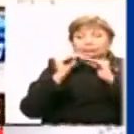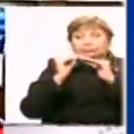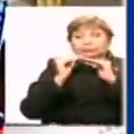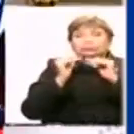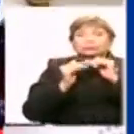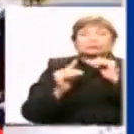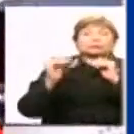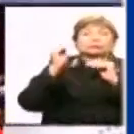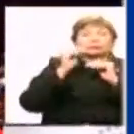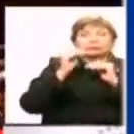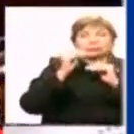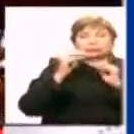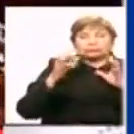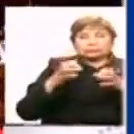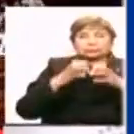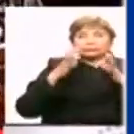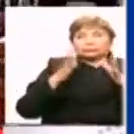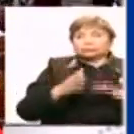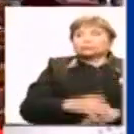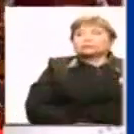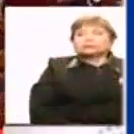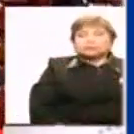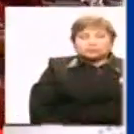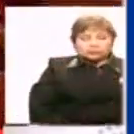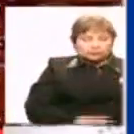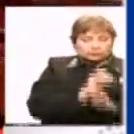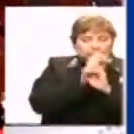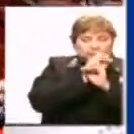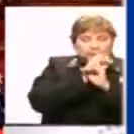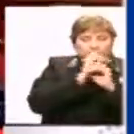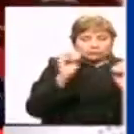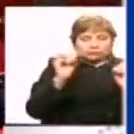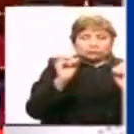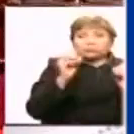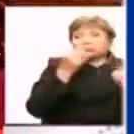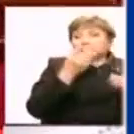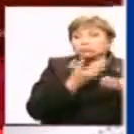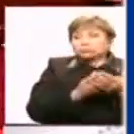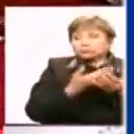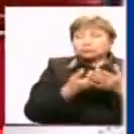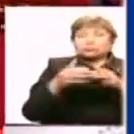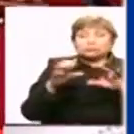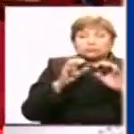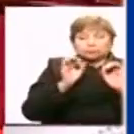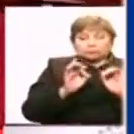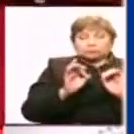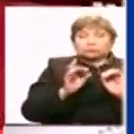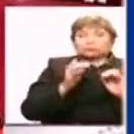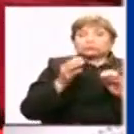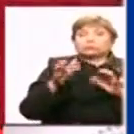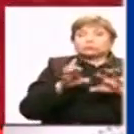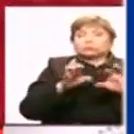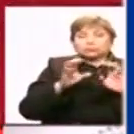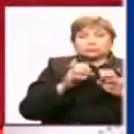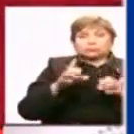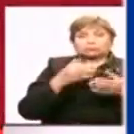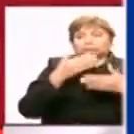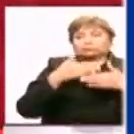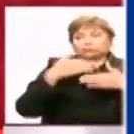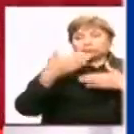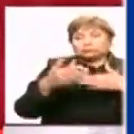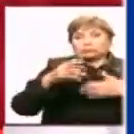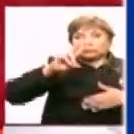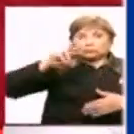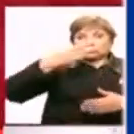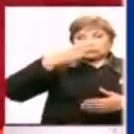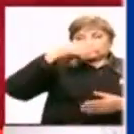personales, y me ha llamado la atención el hecho que se discute como el título, ¿no? Es decir, si debe ir o no una Asamblea Constituyente, pero no